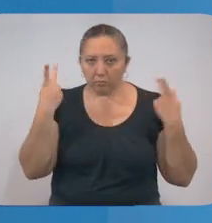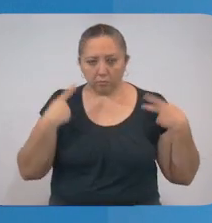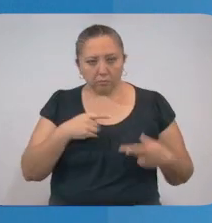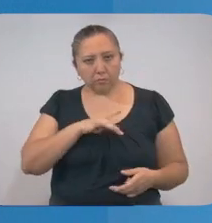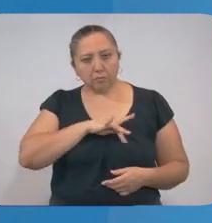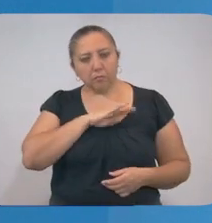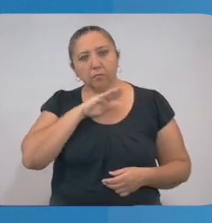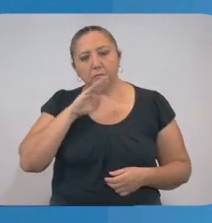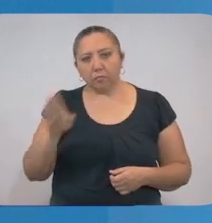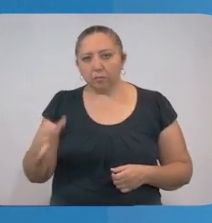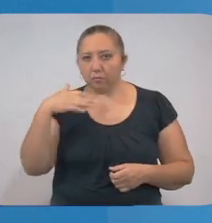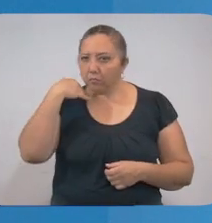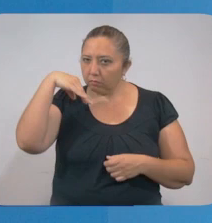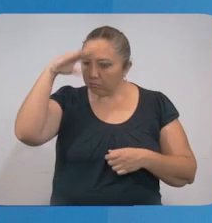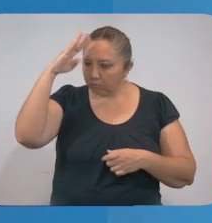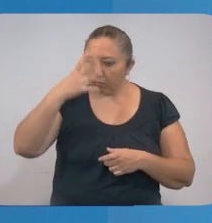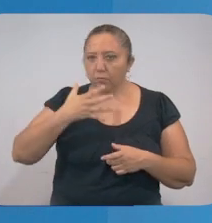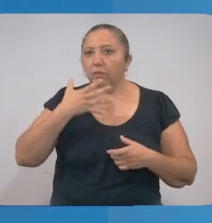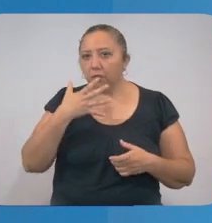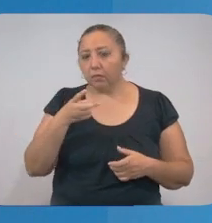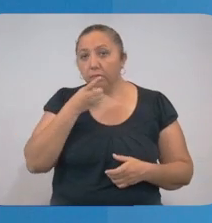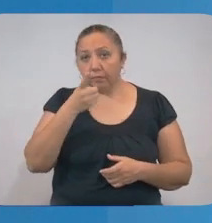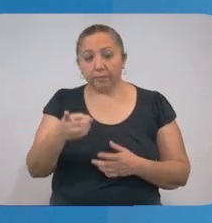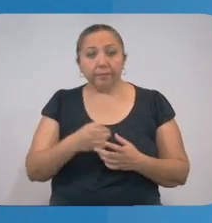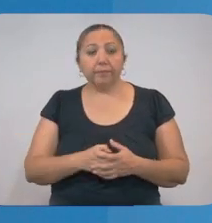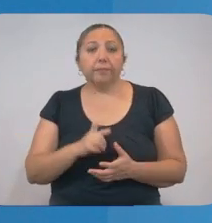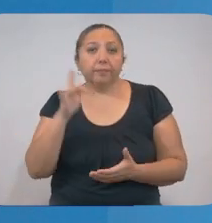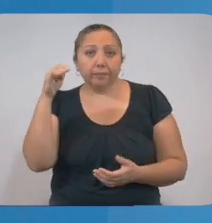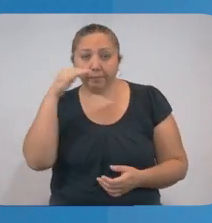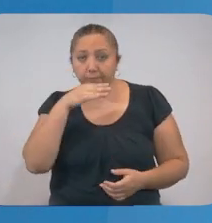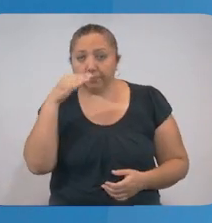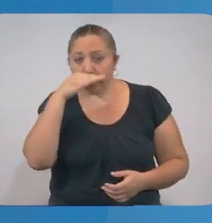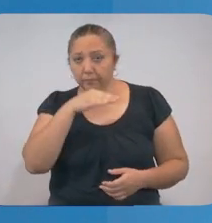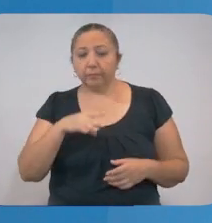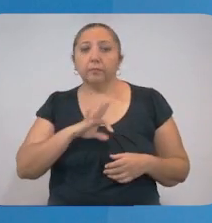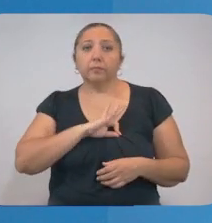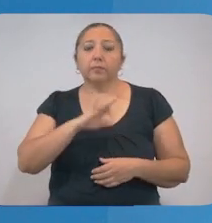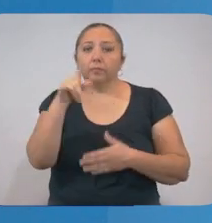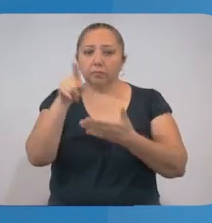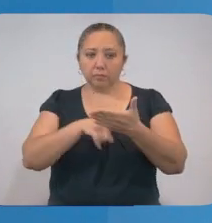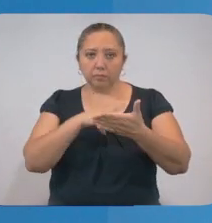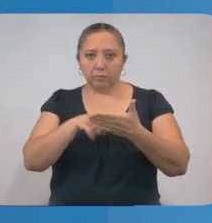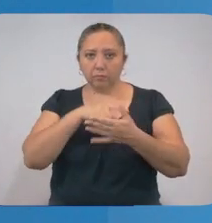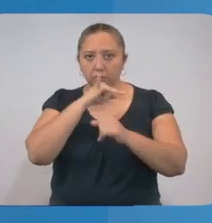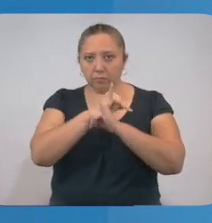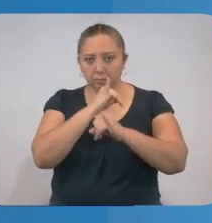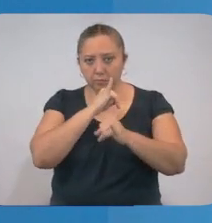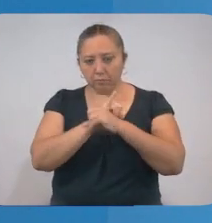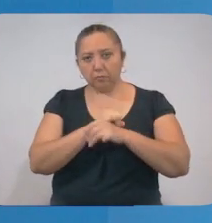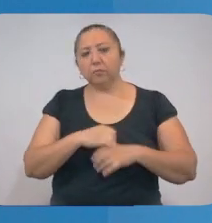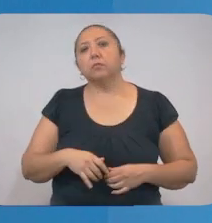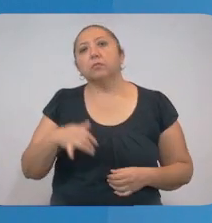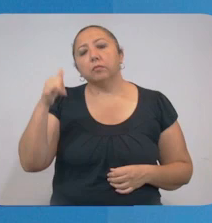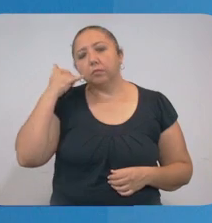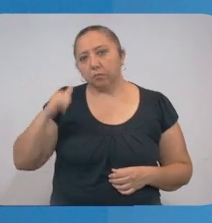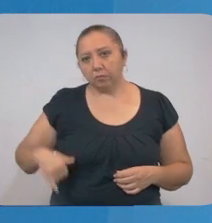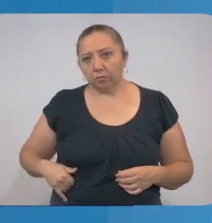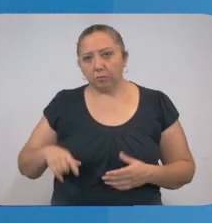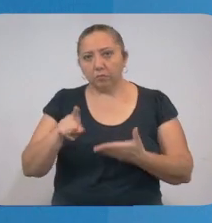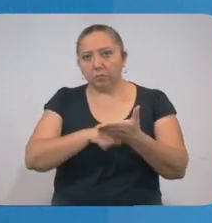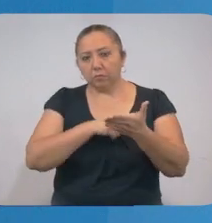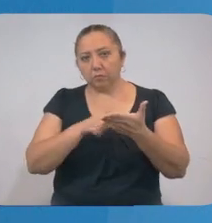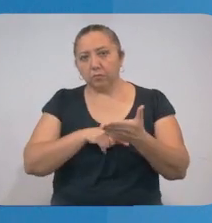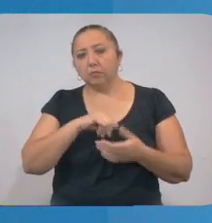Maktasik sahbensil, yokok toh olal, yetelu toh olal klaksilo. Anchak tukul, konesh beikuntik,